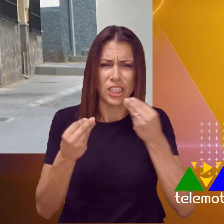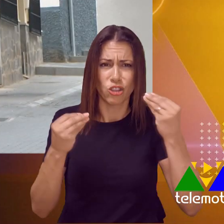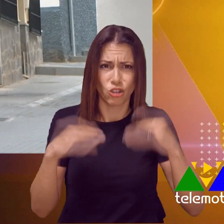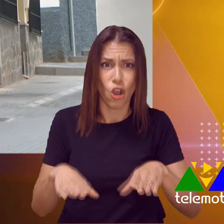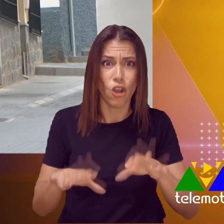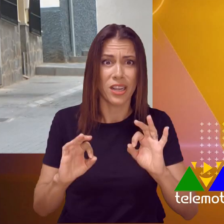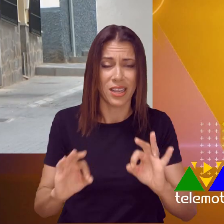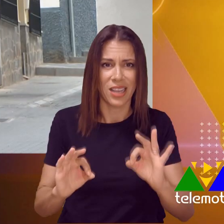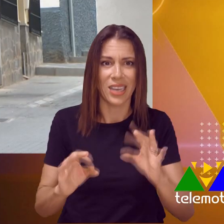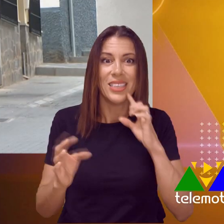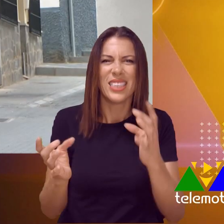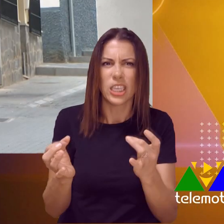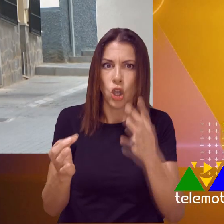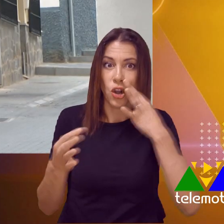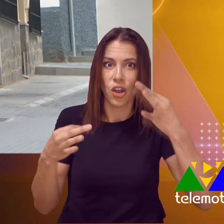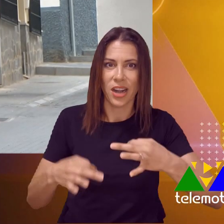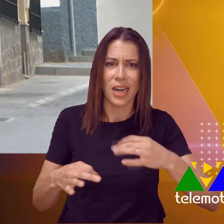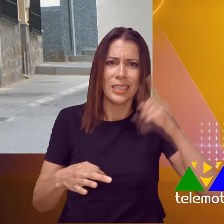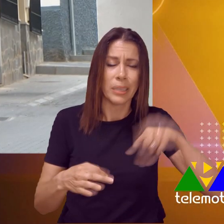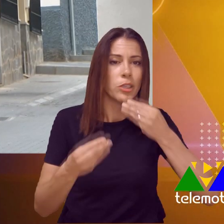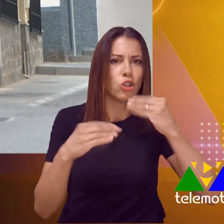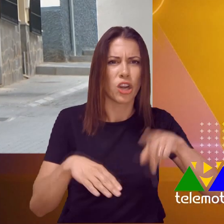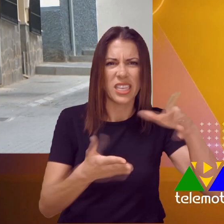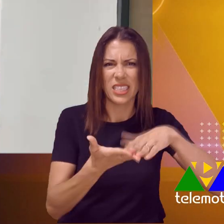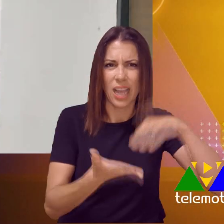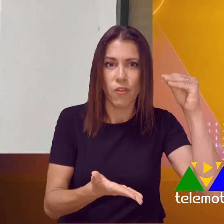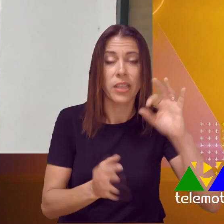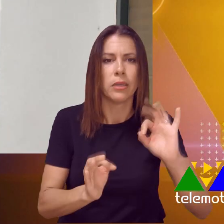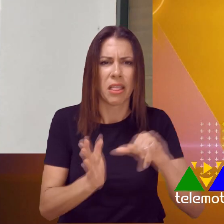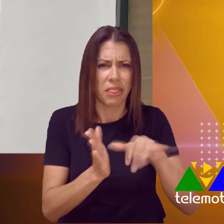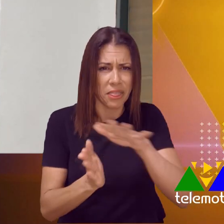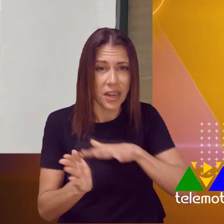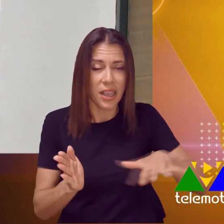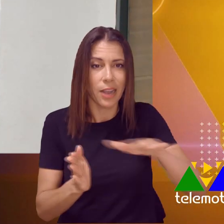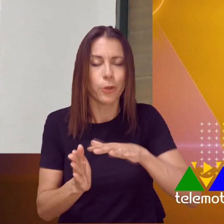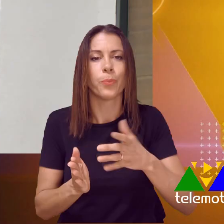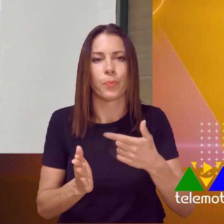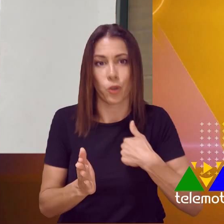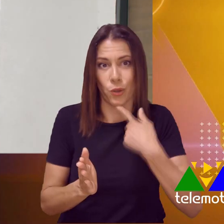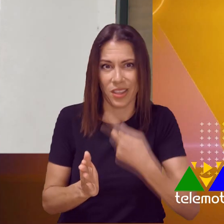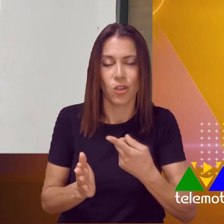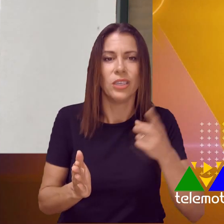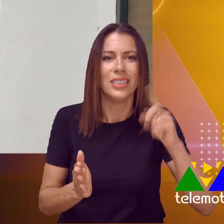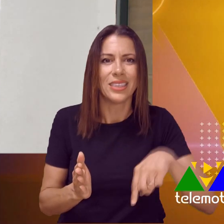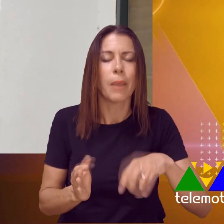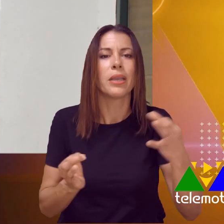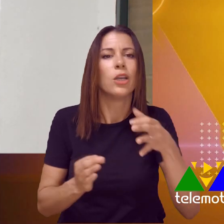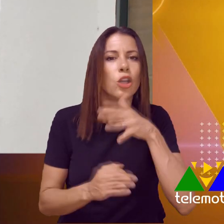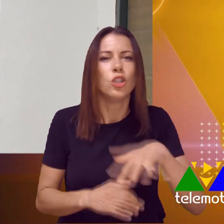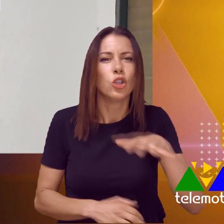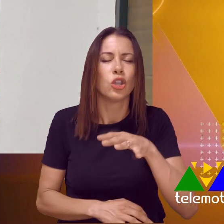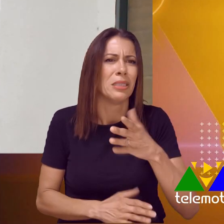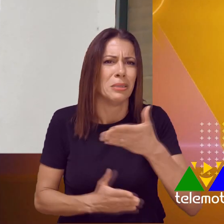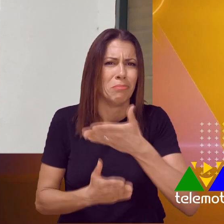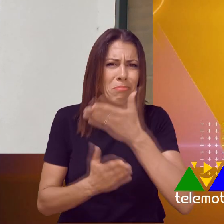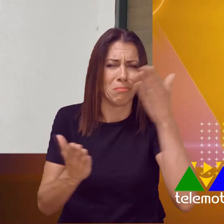reales y hay historias de tesoros en Salobreñas, hay historias de tesoros, cercanos, historias de tesoros en Los Guájares. Es decir,